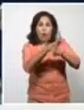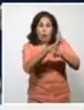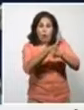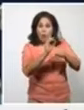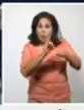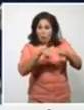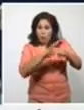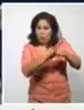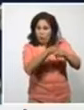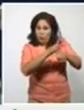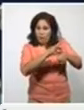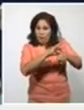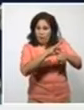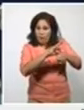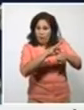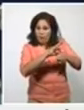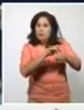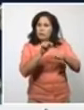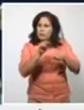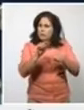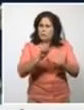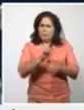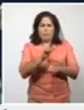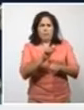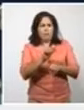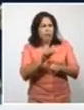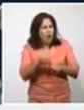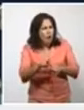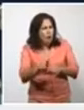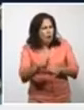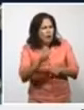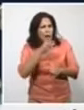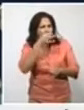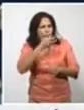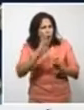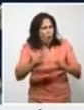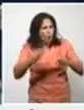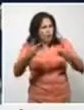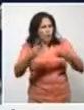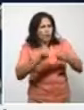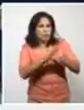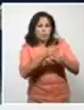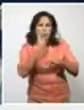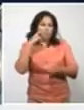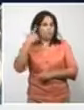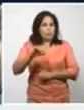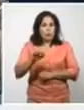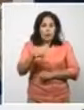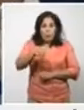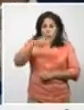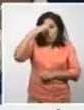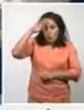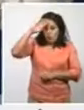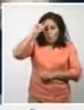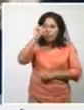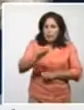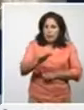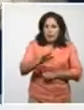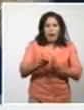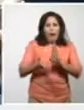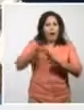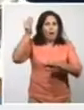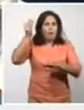un poco precoz para decir esto. Y en Cuba, que digamos, pacientes que ya están de alta, que han